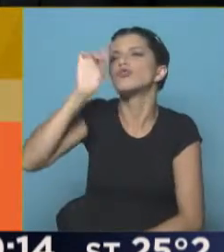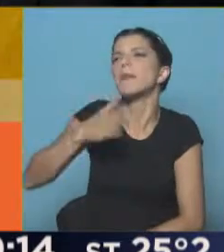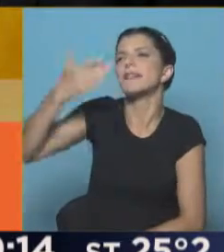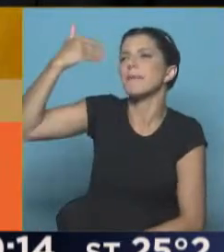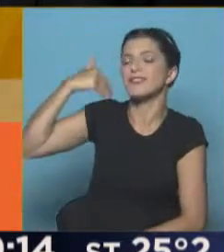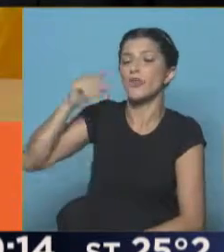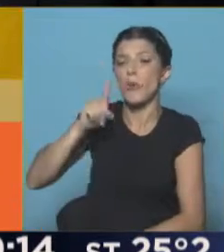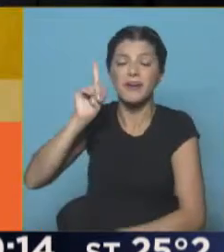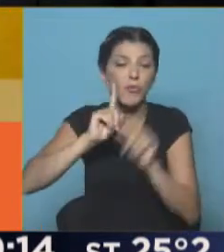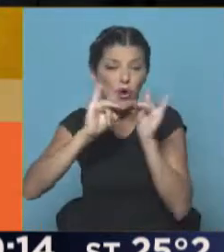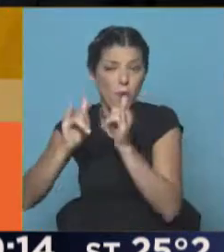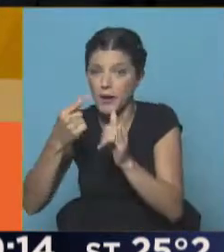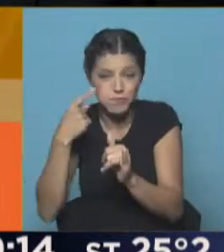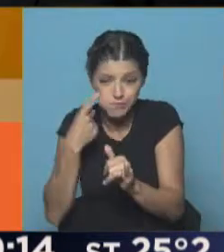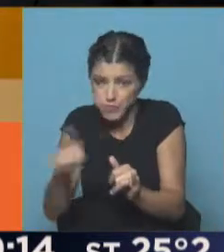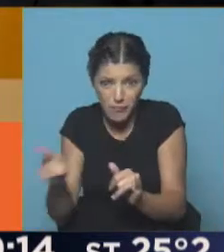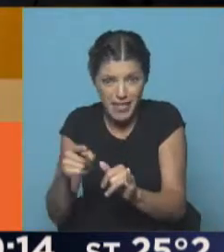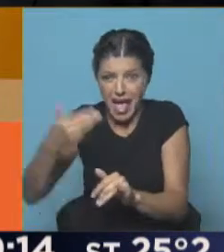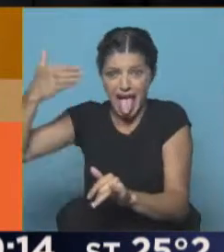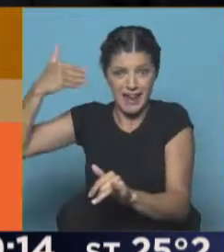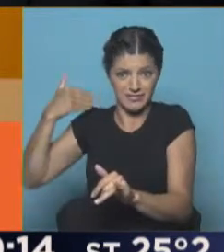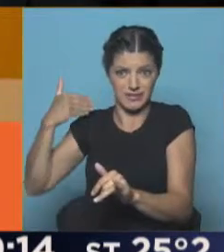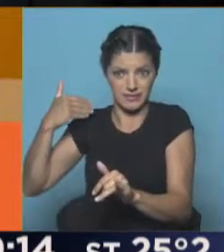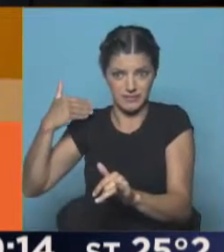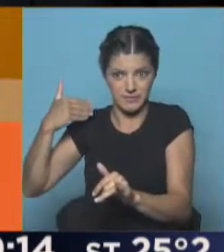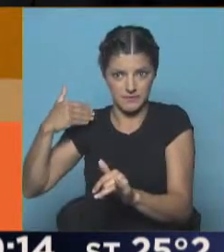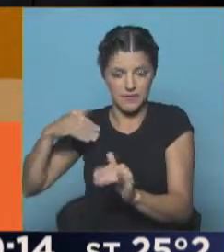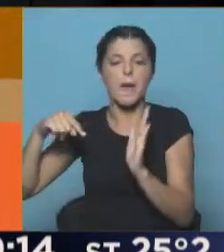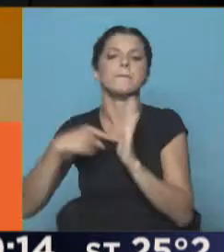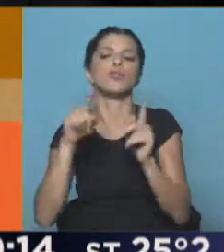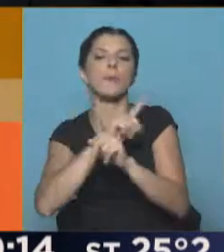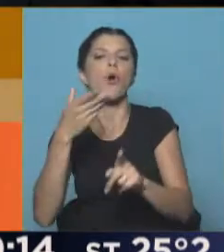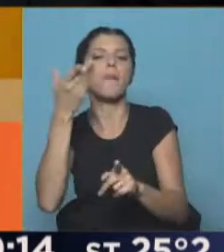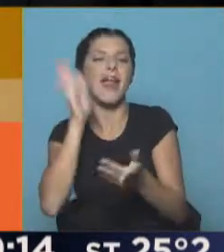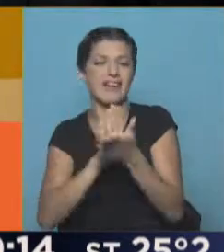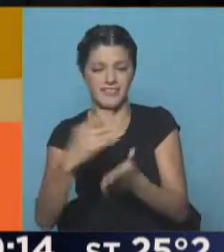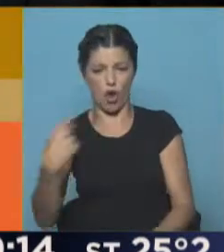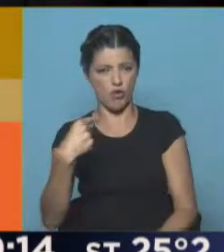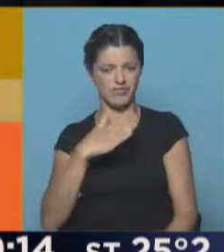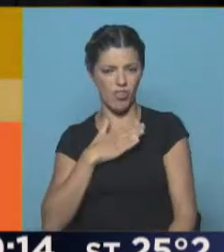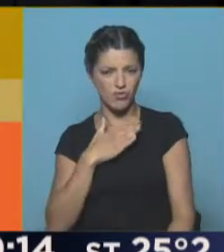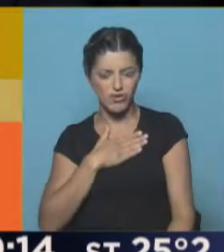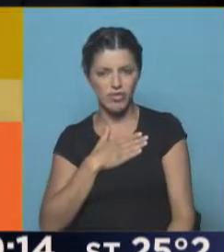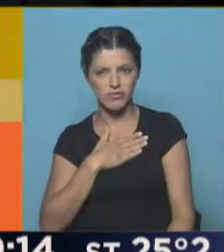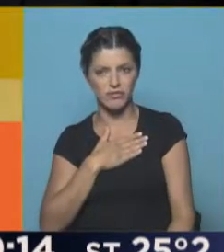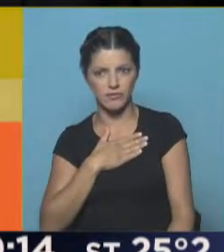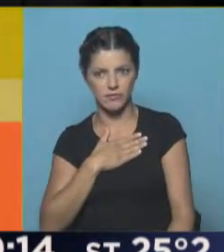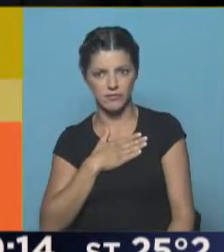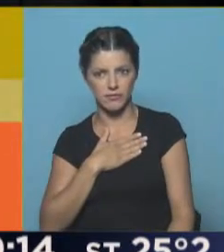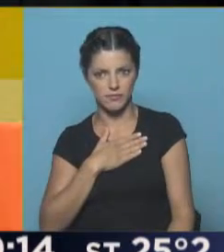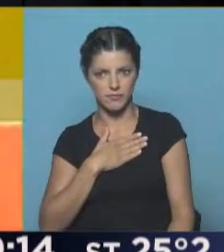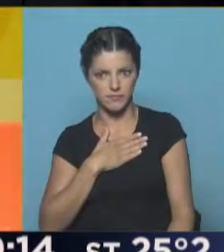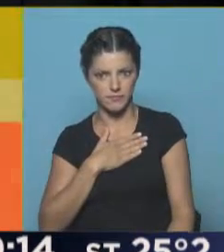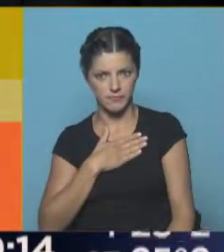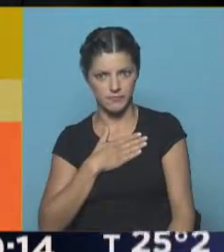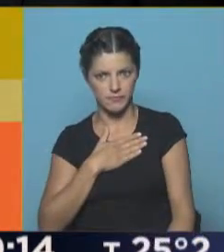ni siquiera vivieron esa generación. Pero muchachos, no pueden hablar así de nosotros cuando, escúchenme, lo han